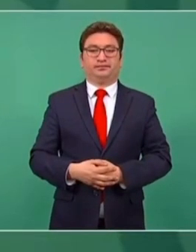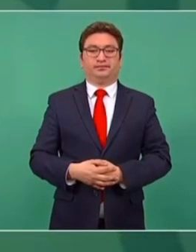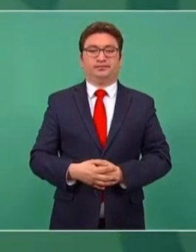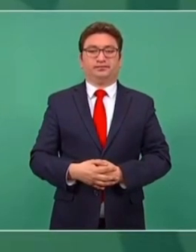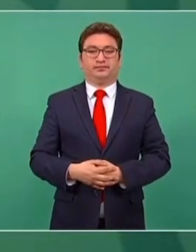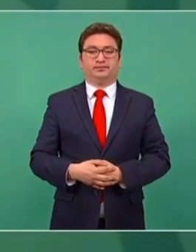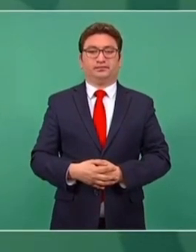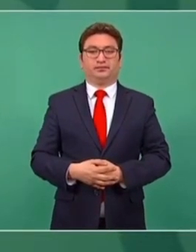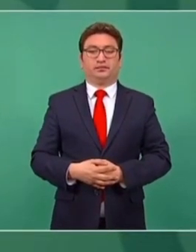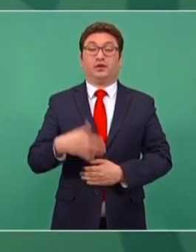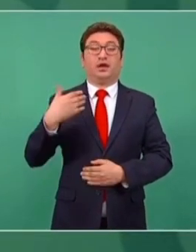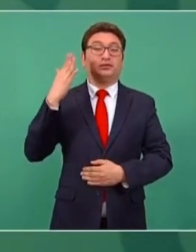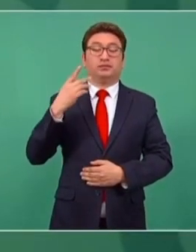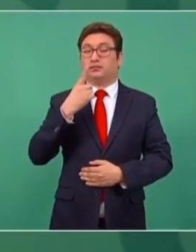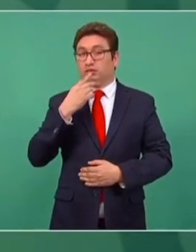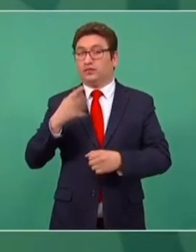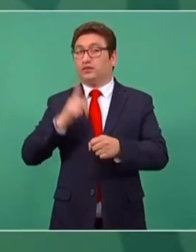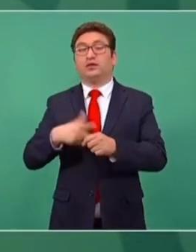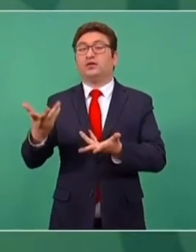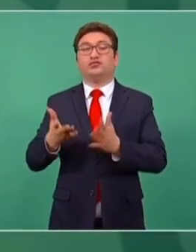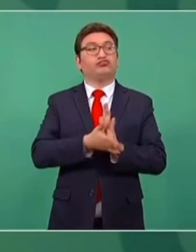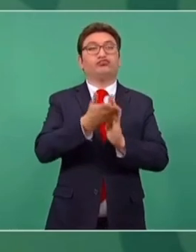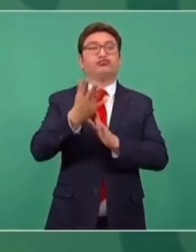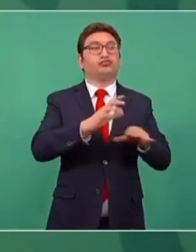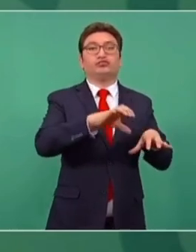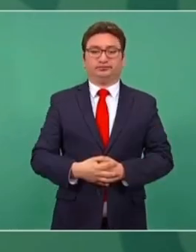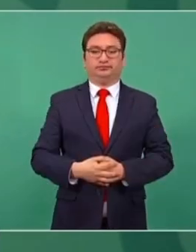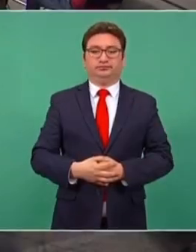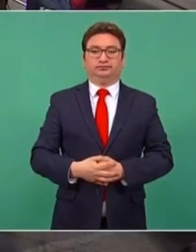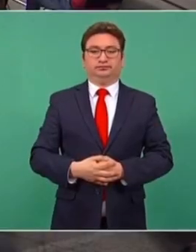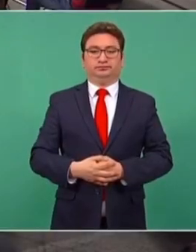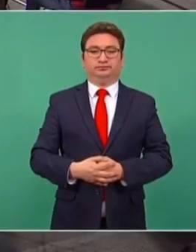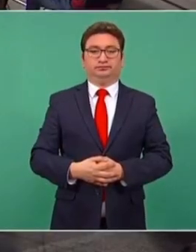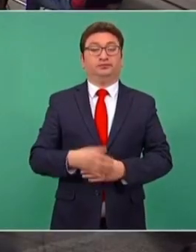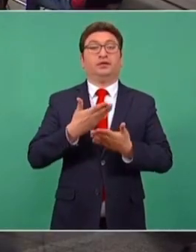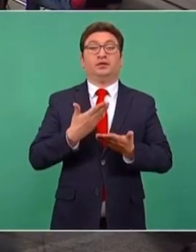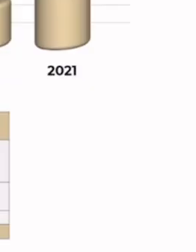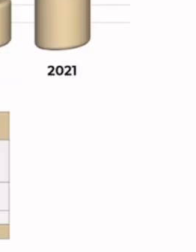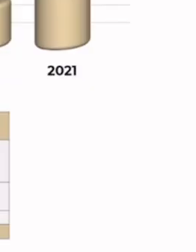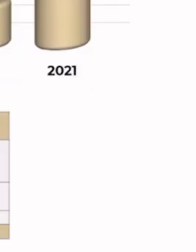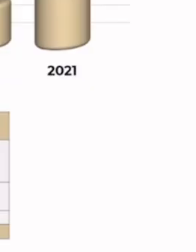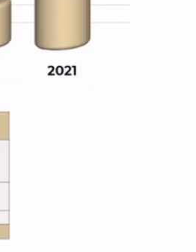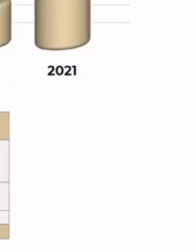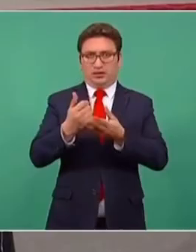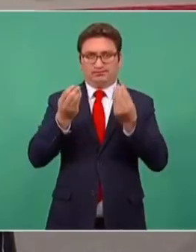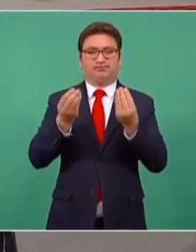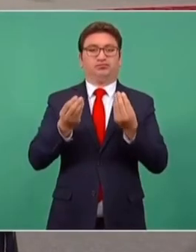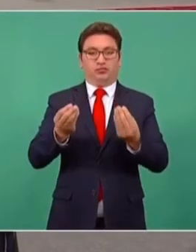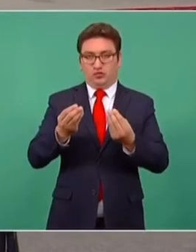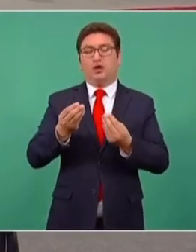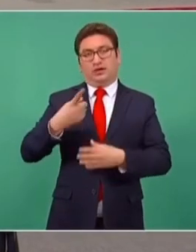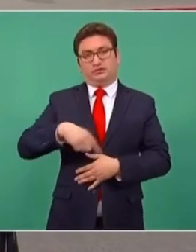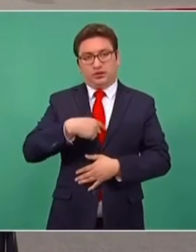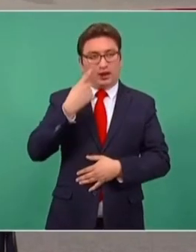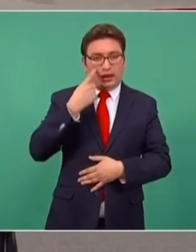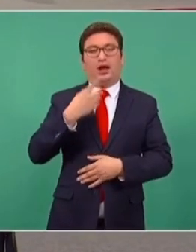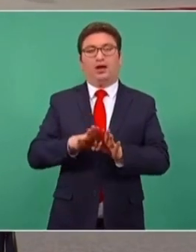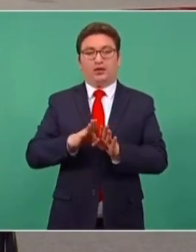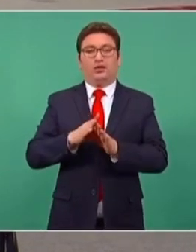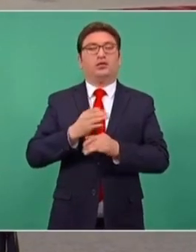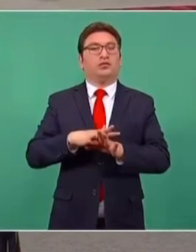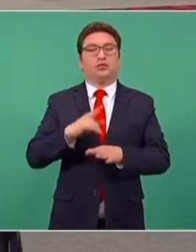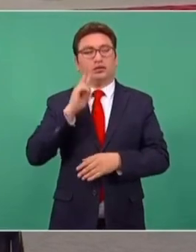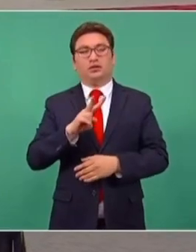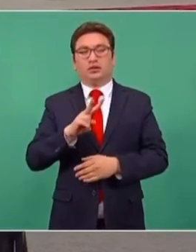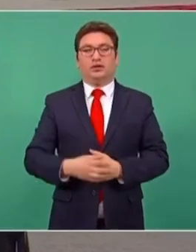funcionó la Policía Federal, no construyeron un solo cuartel. Entonces, ahora tenemos más de 200 en 3 años. Se está reflejando. ¿Por qué no